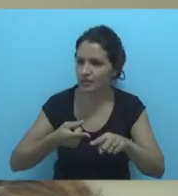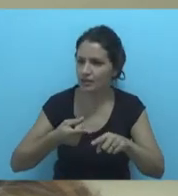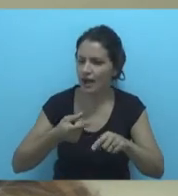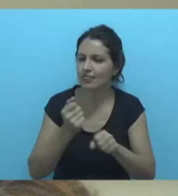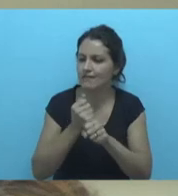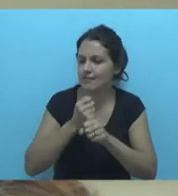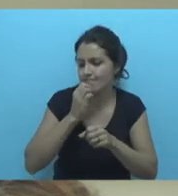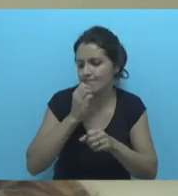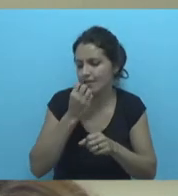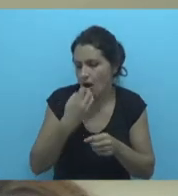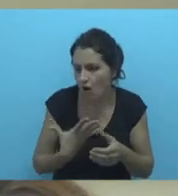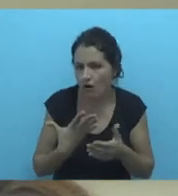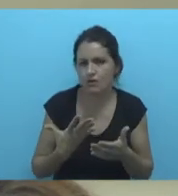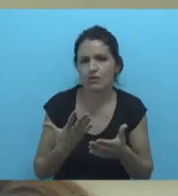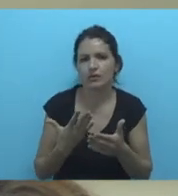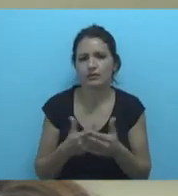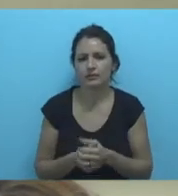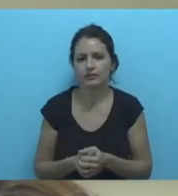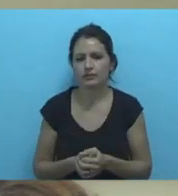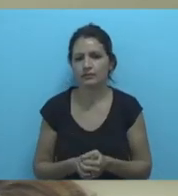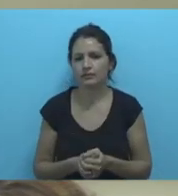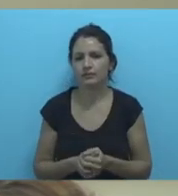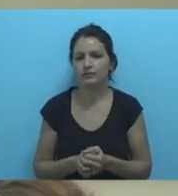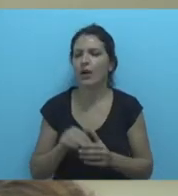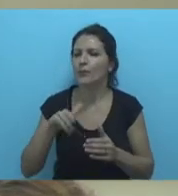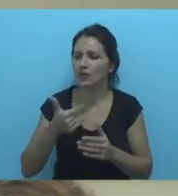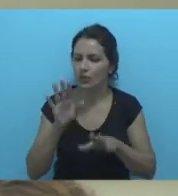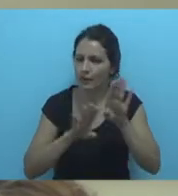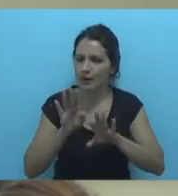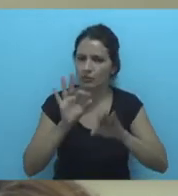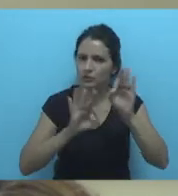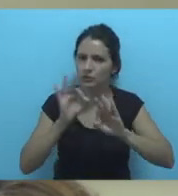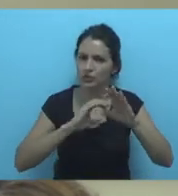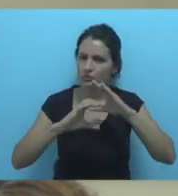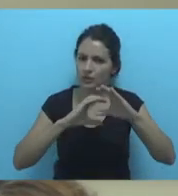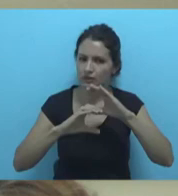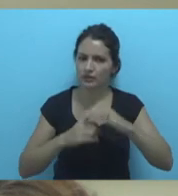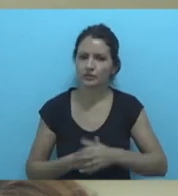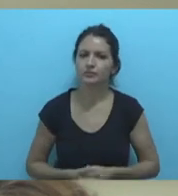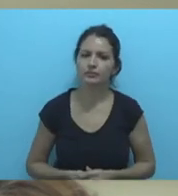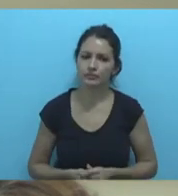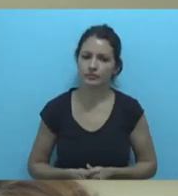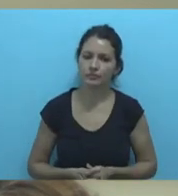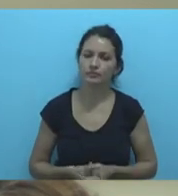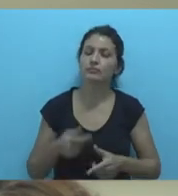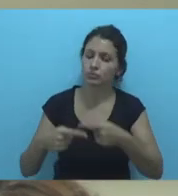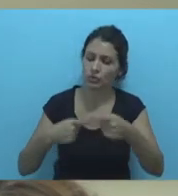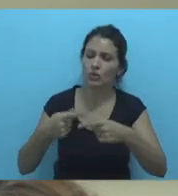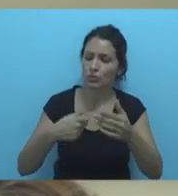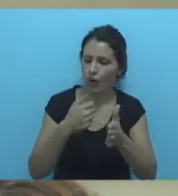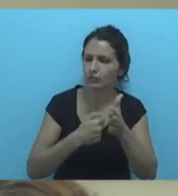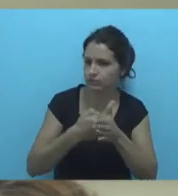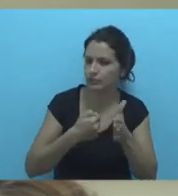mucho mejor de lo que es. Creemos que estas herramientas sirven para eso y, bueno, en ese sentido lo presentamos y vamos a